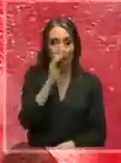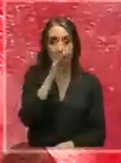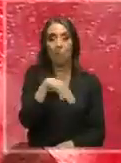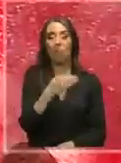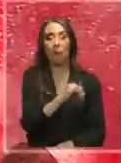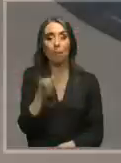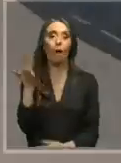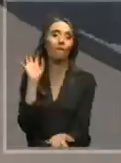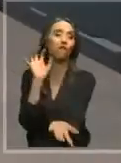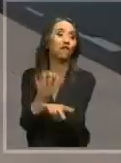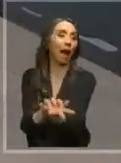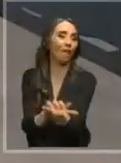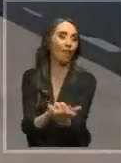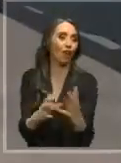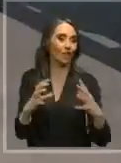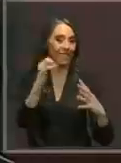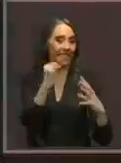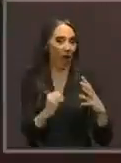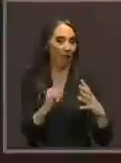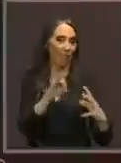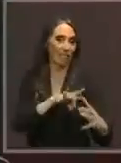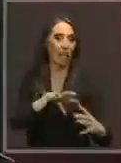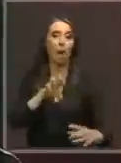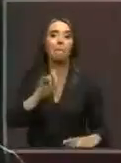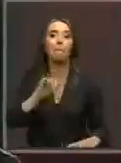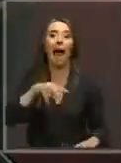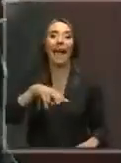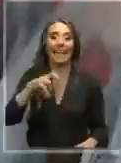las favoritas, las de paine. Por el momento,